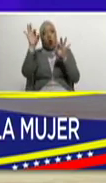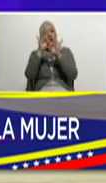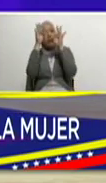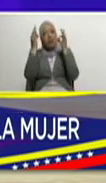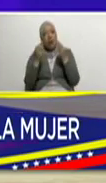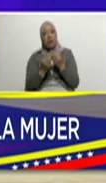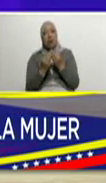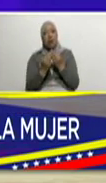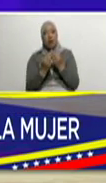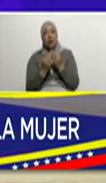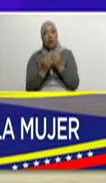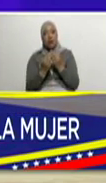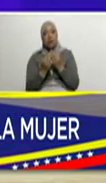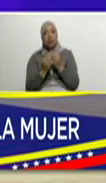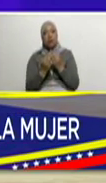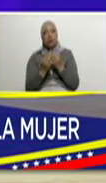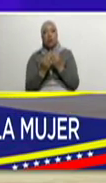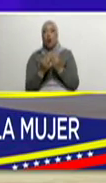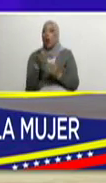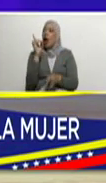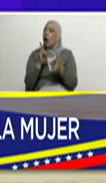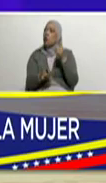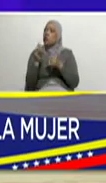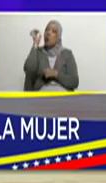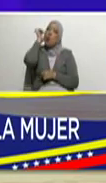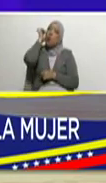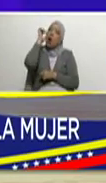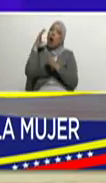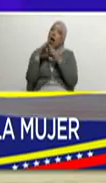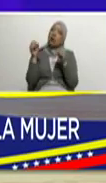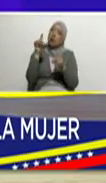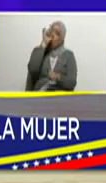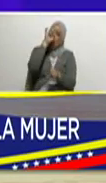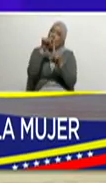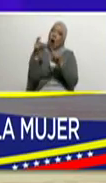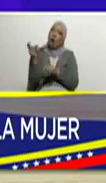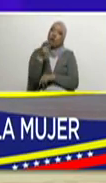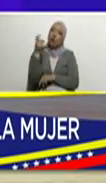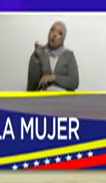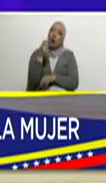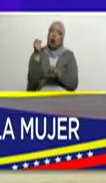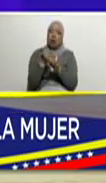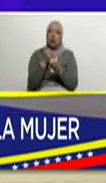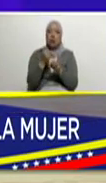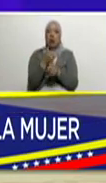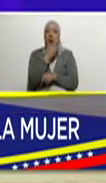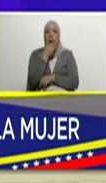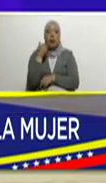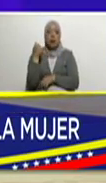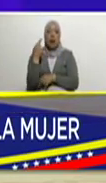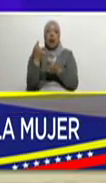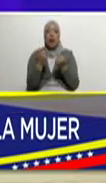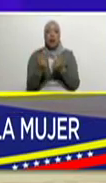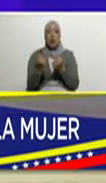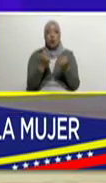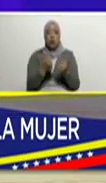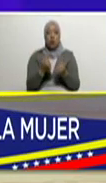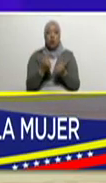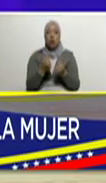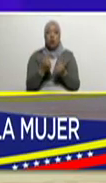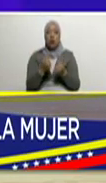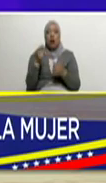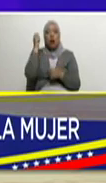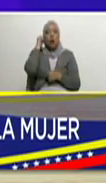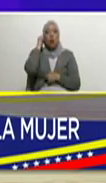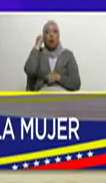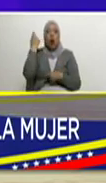familia. Y algunas mujeres, bueno, tomaron camino buscando mejores opciones económicas. A la